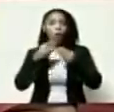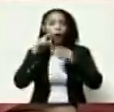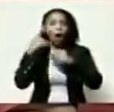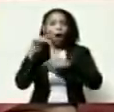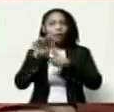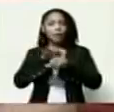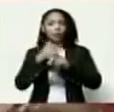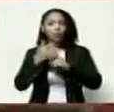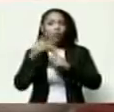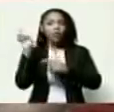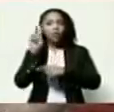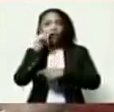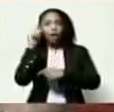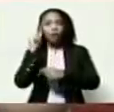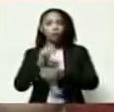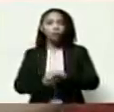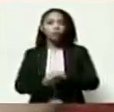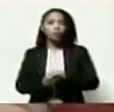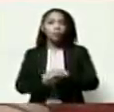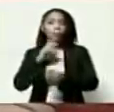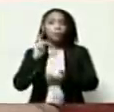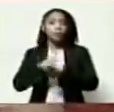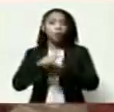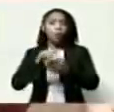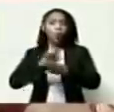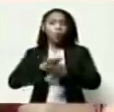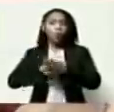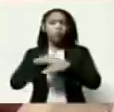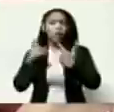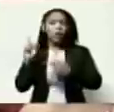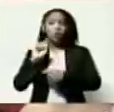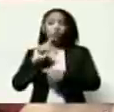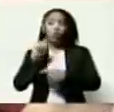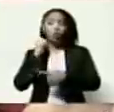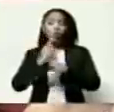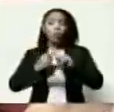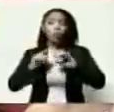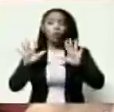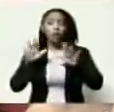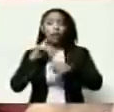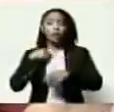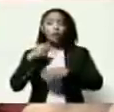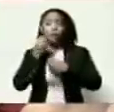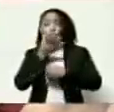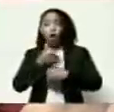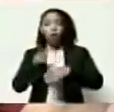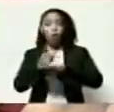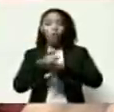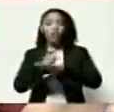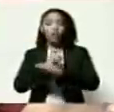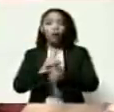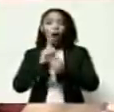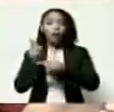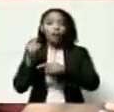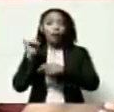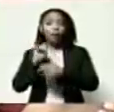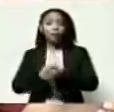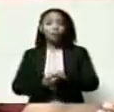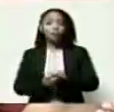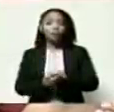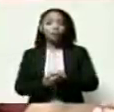de los venezolanos y las venezolanas, incorporarnos, porque ¿quién lo? No solo es el 1x10 de buen gobierno, no, no.